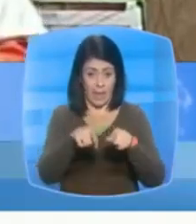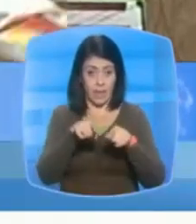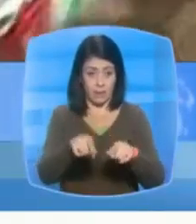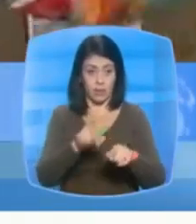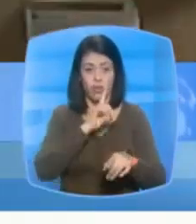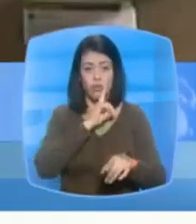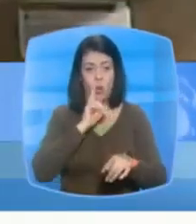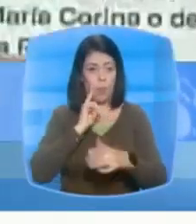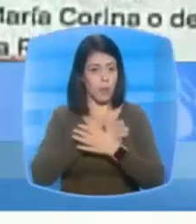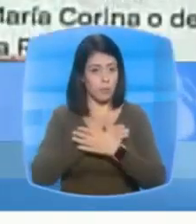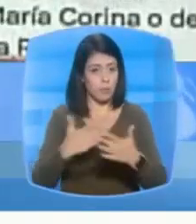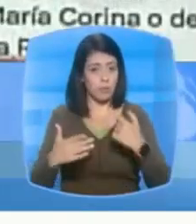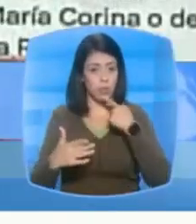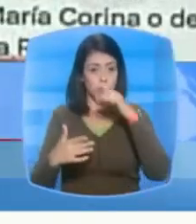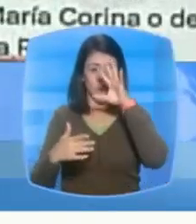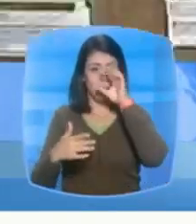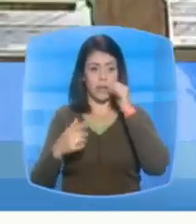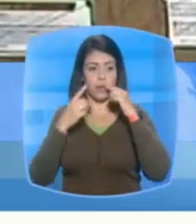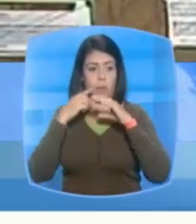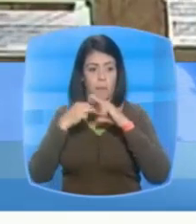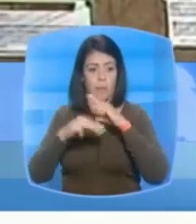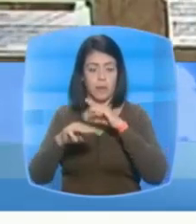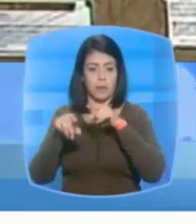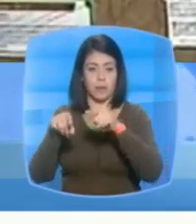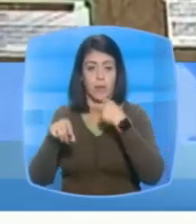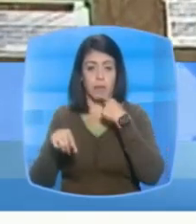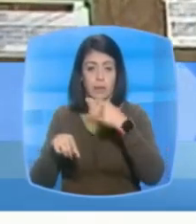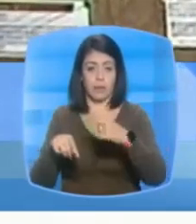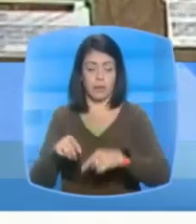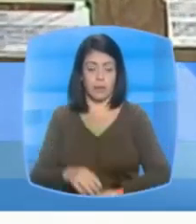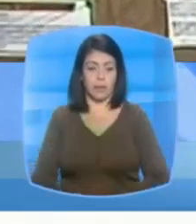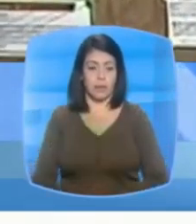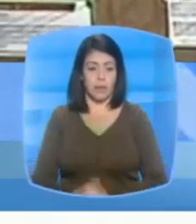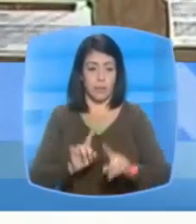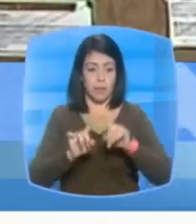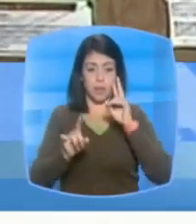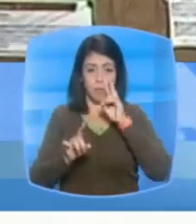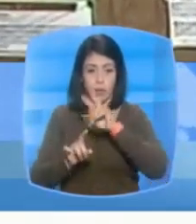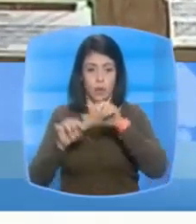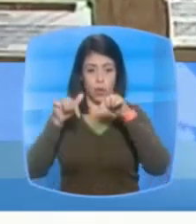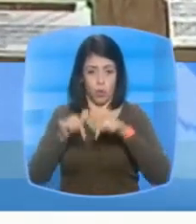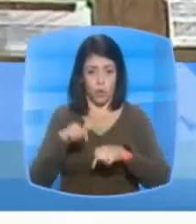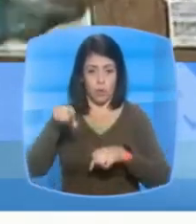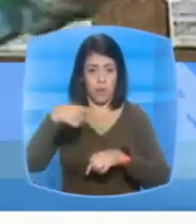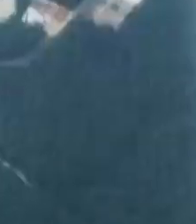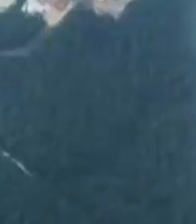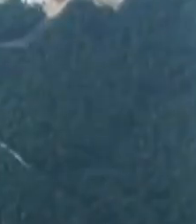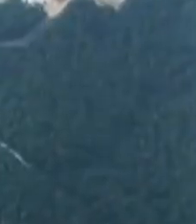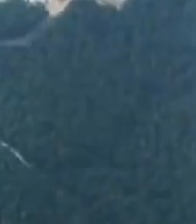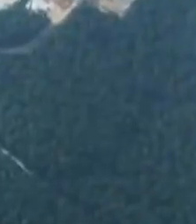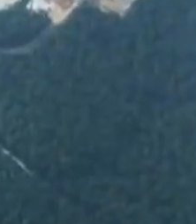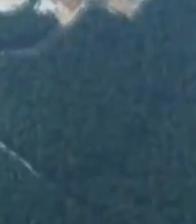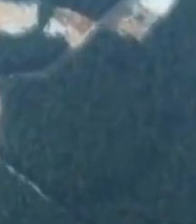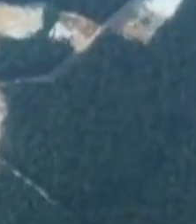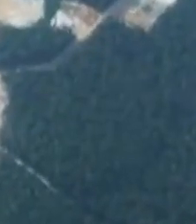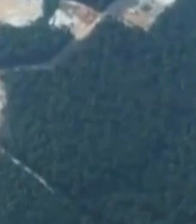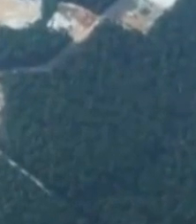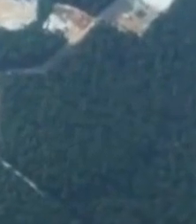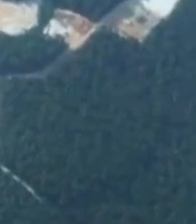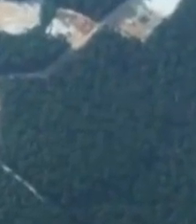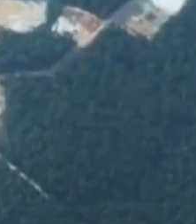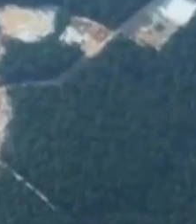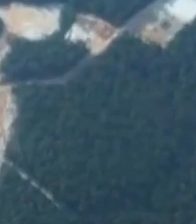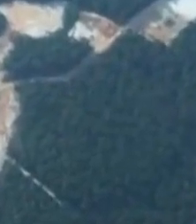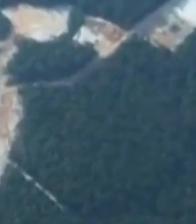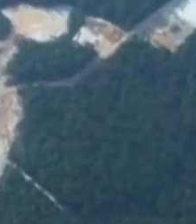en el exilio. Hasta acusaron a 2 exministros chavistas, también en el destierro. Pero lo más preocupante, sin embargo, es que